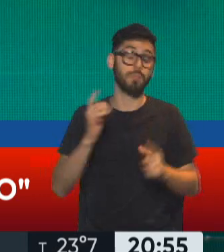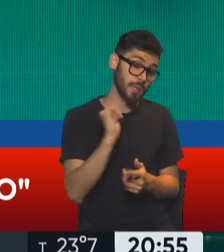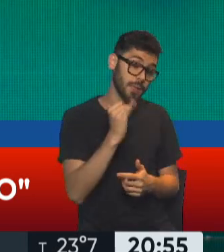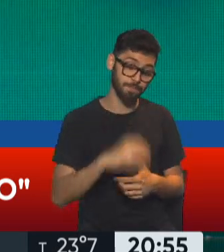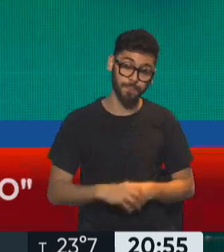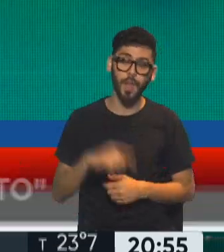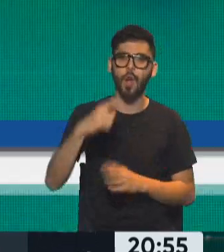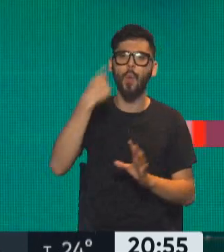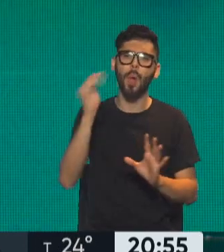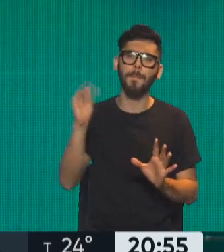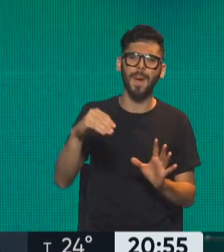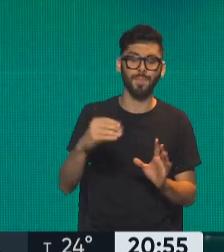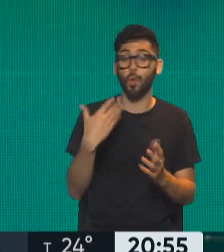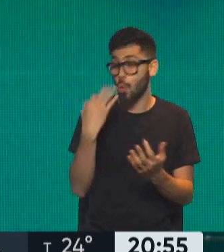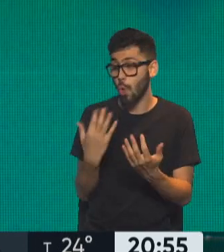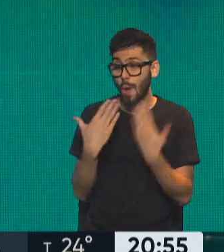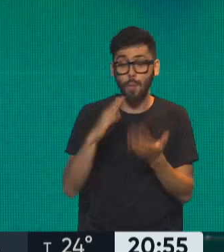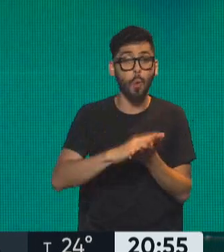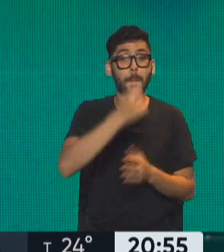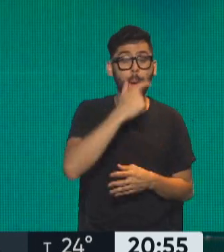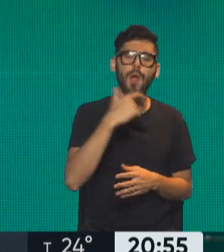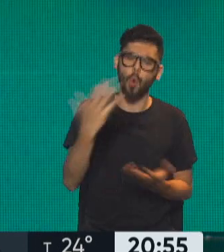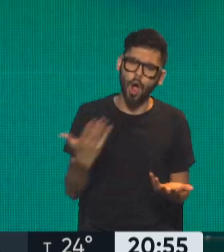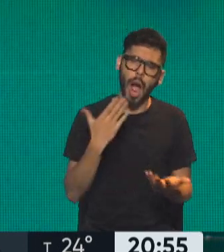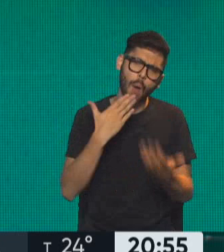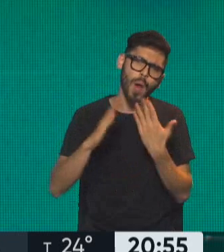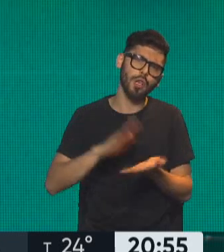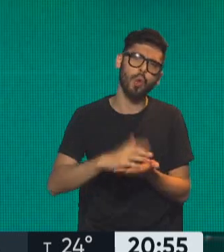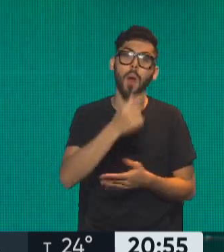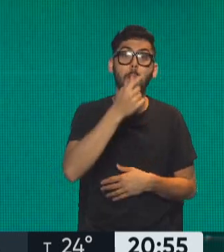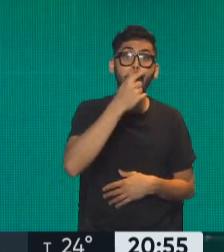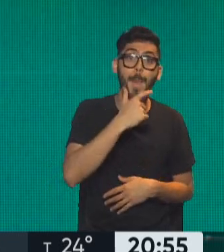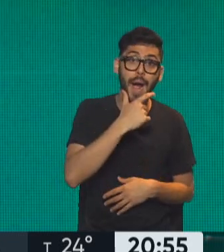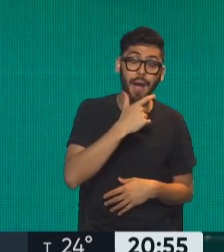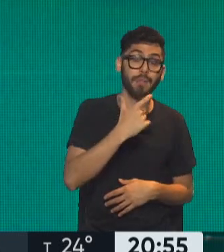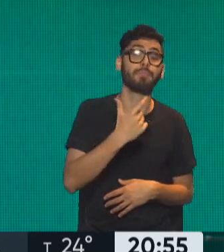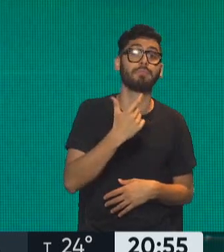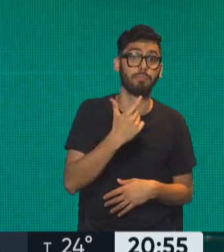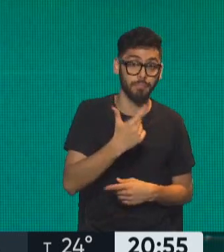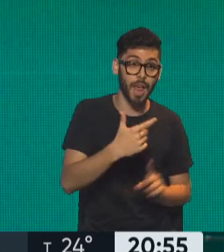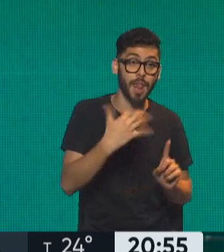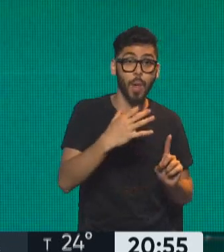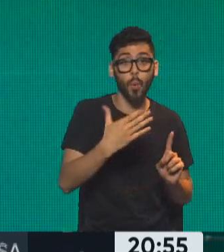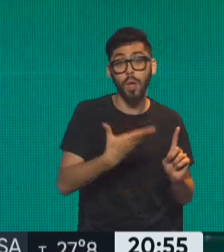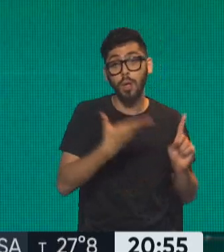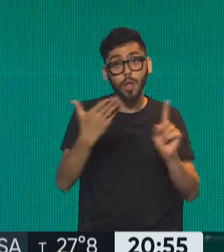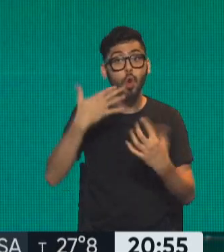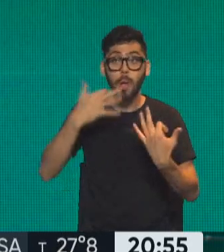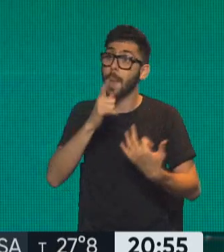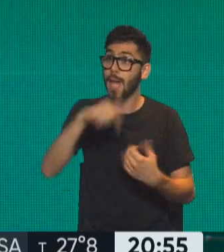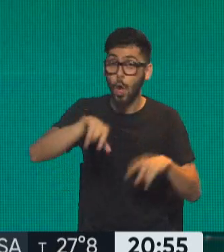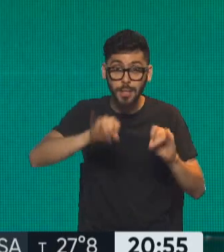informe más. Mencionábamos a Mauricio Macri recién en la mesa. Bueno, vamos a hablar de Mauricio Macri, que tendrá que presentarse en la justicia. Dicen que esta vez